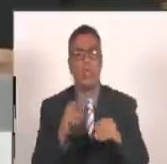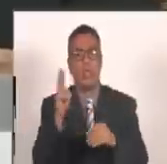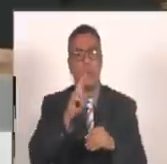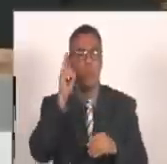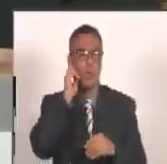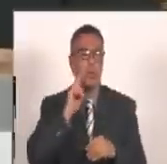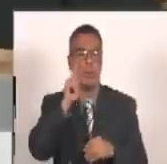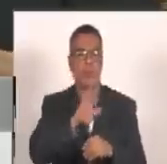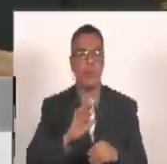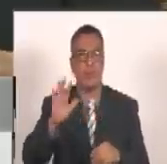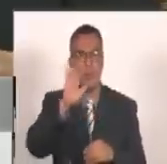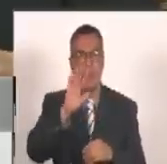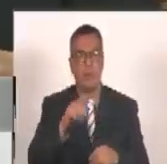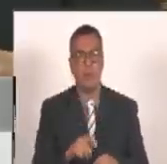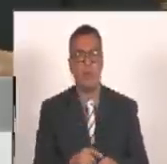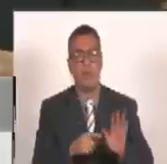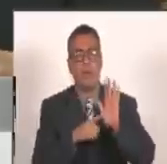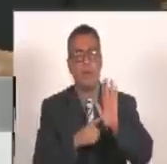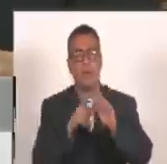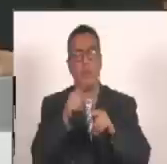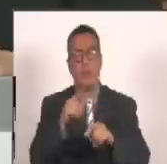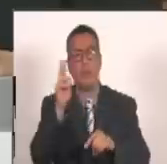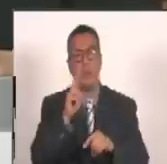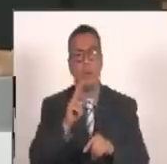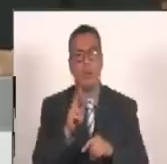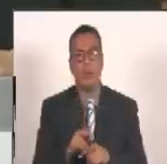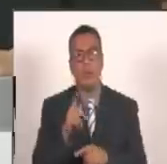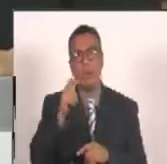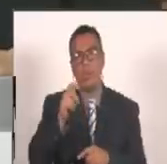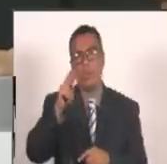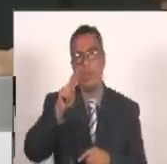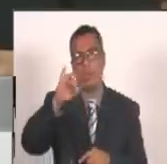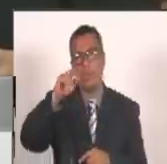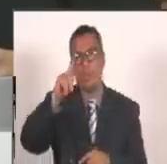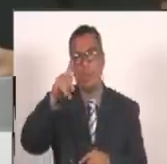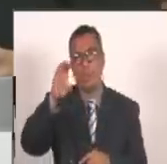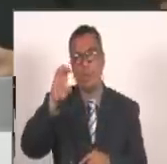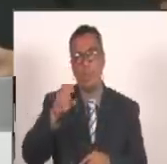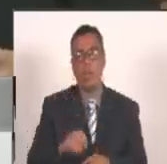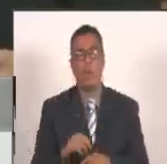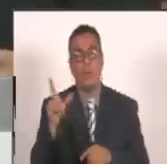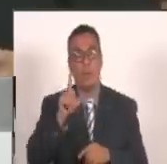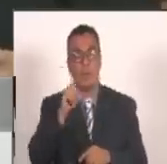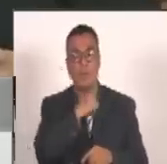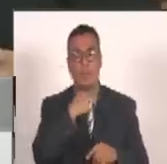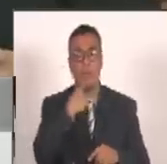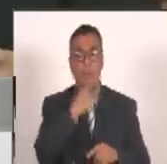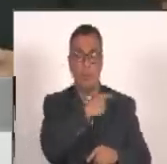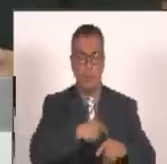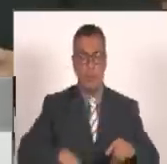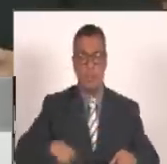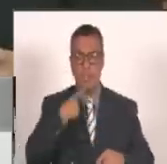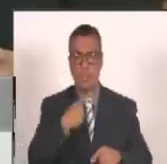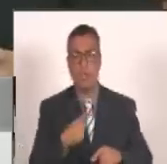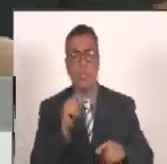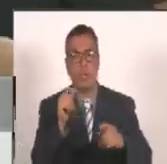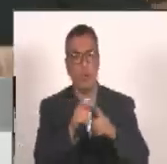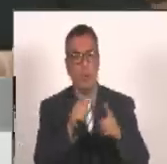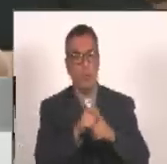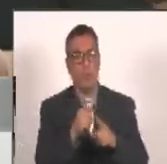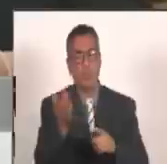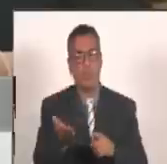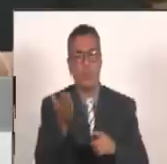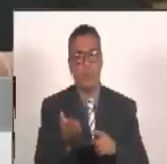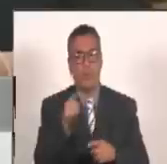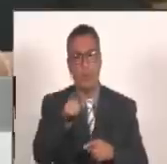la República Bolivariana de Venezuela ante la República de Turquía. Seguidamente, el presidente otorgó el derecho de palabra para puntos de